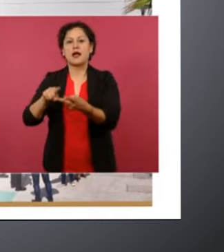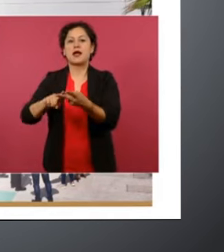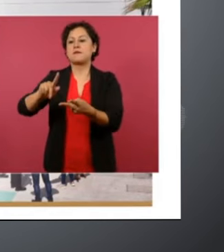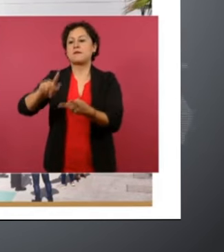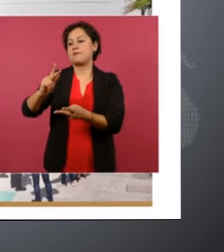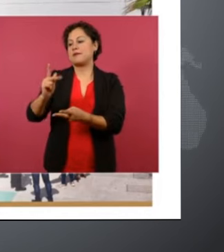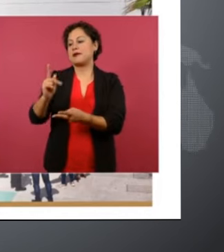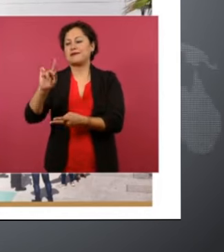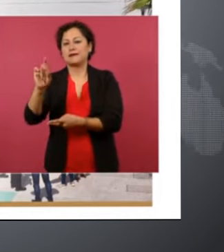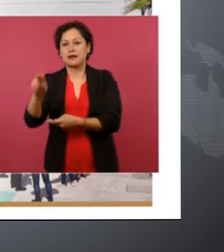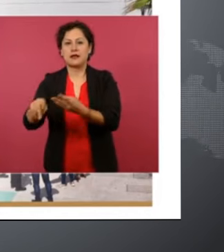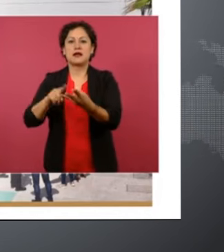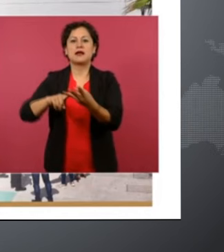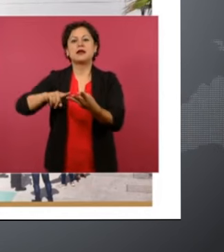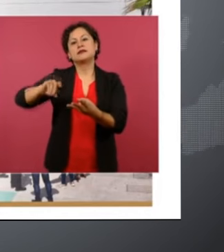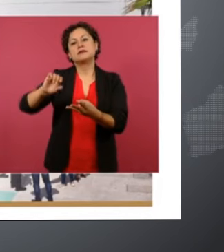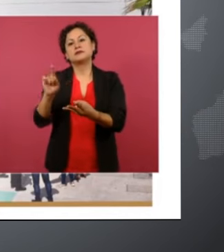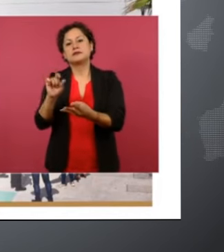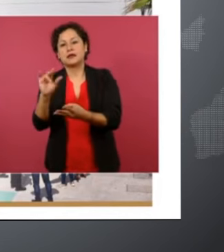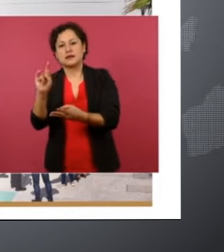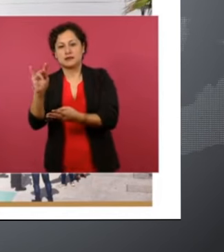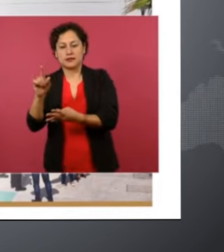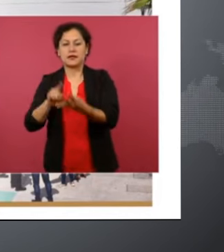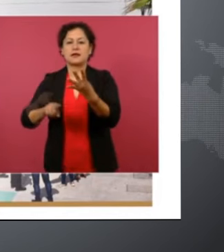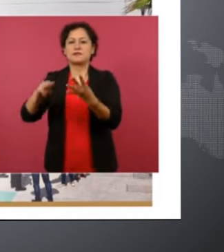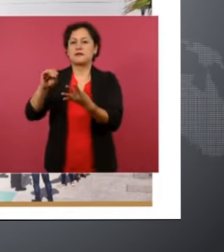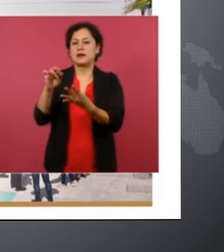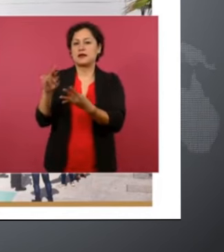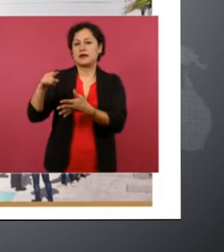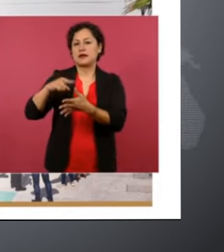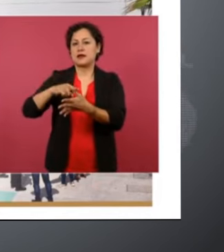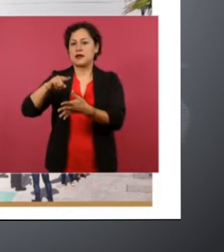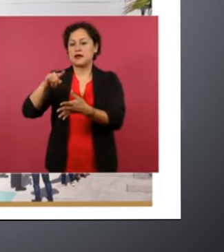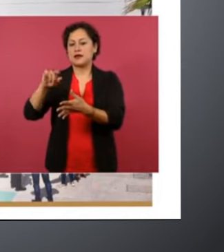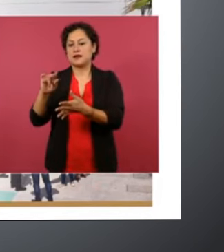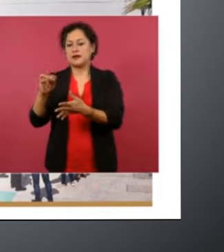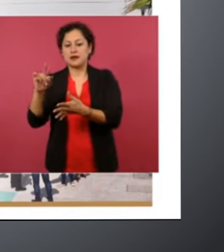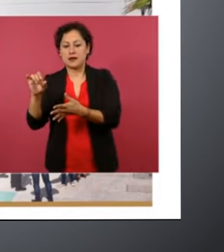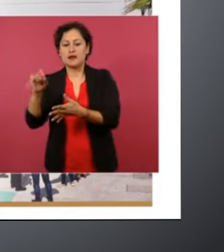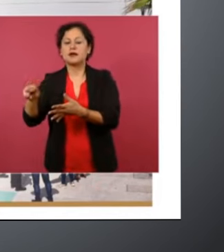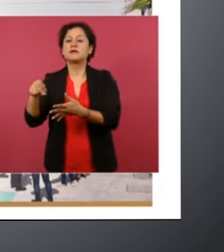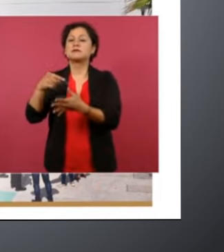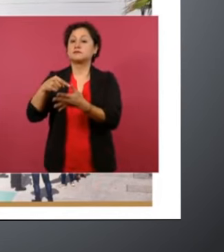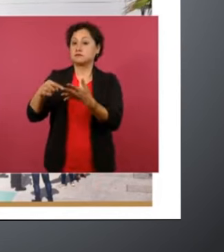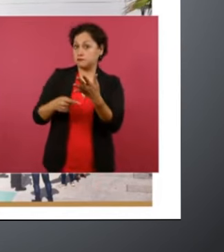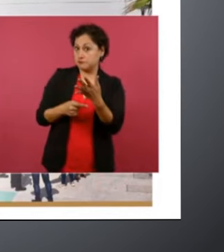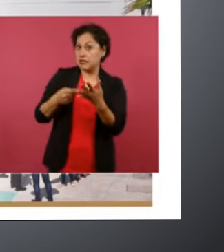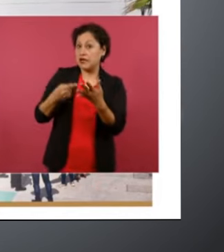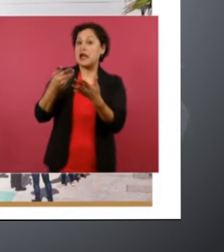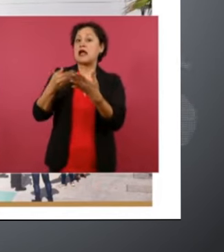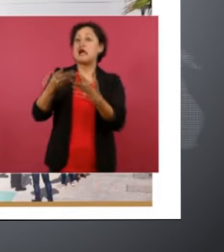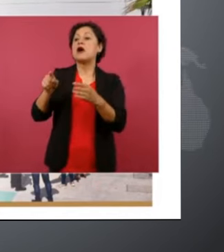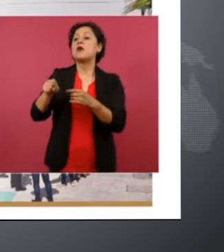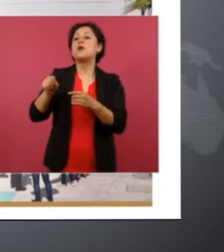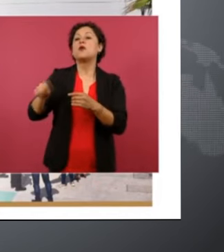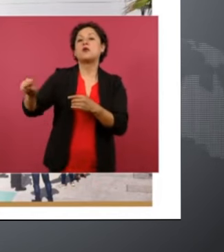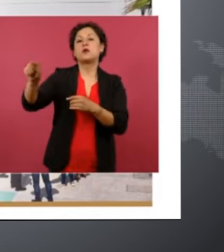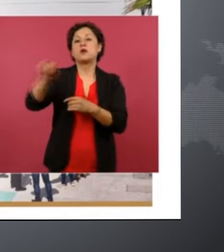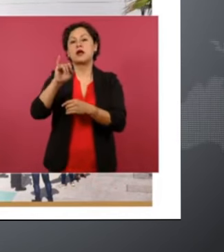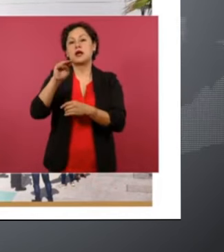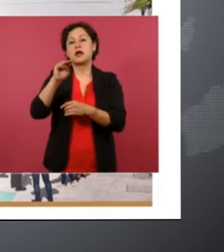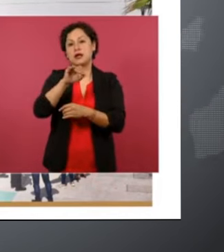ISSSTE en Acapulco y se ha mejorado el suministro de insumos y medicinas en el estado. RTG Noticias, Mar Horacio Ramos.